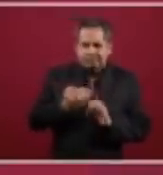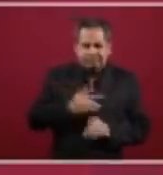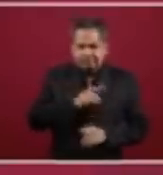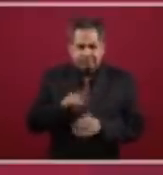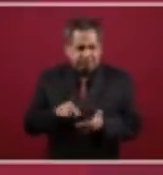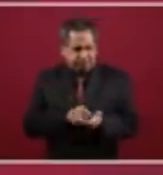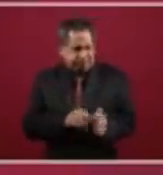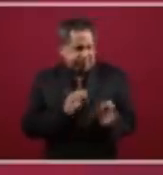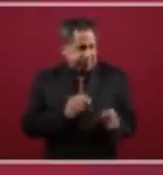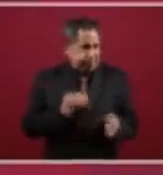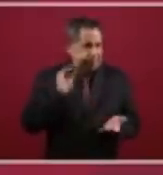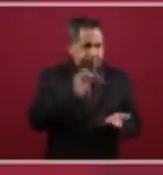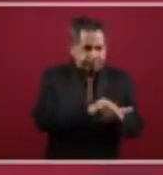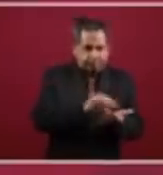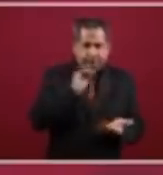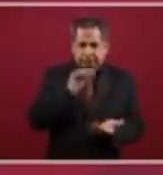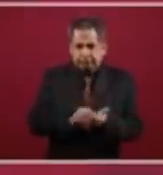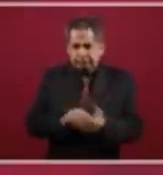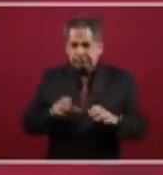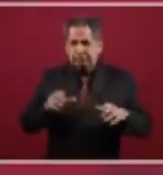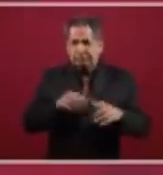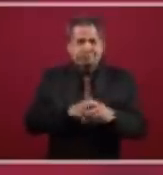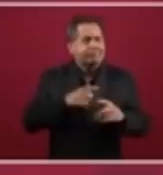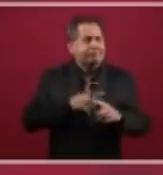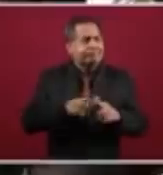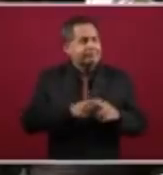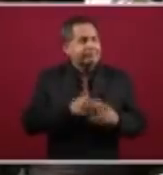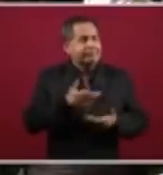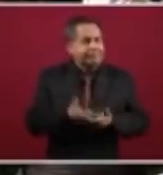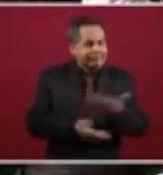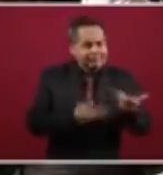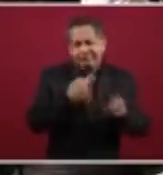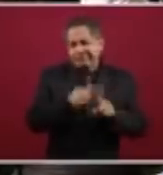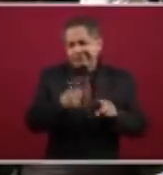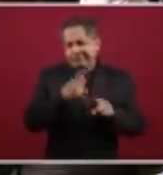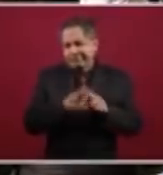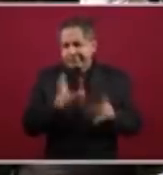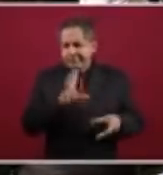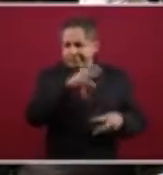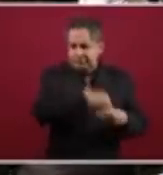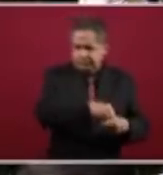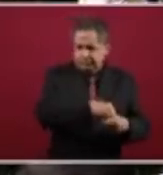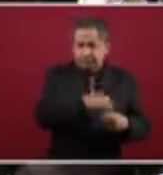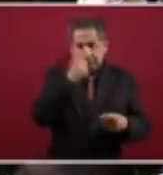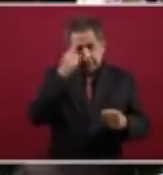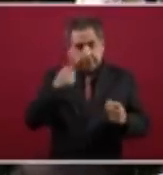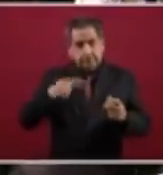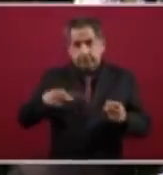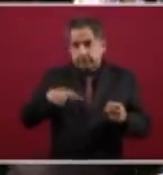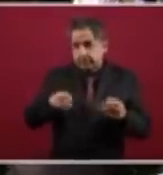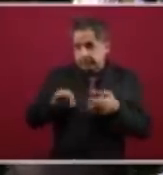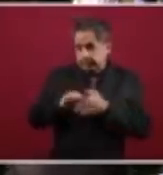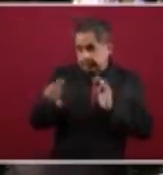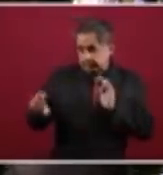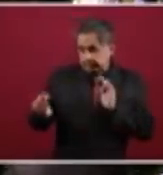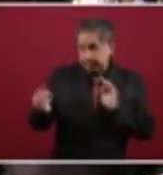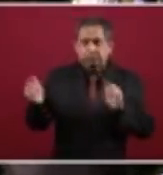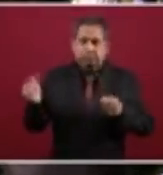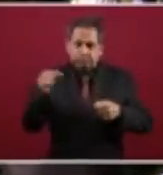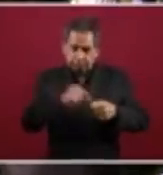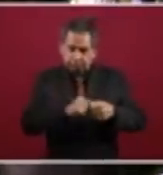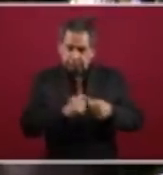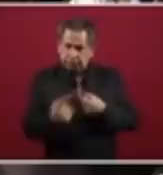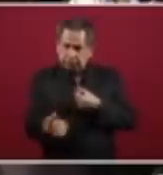estratégica, son centros integradores de servicios, para que en ese centro integrador, lo más cerca posible a